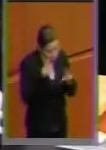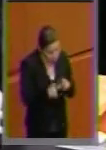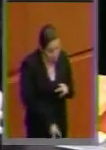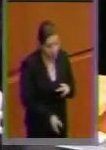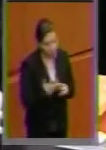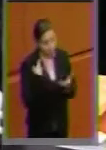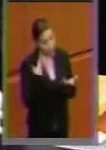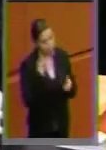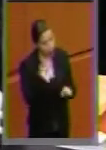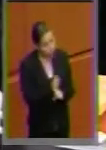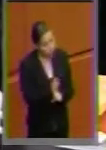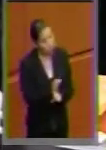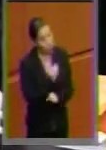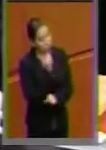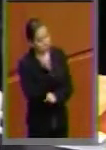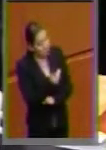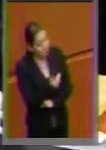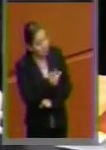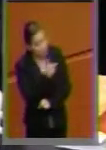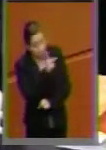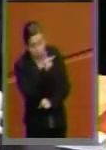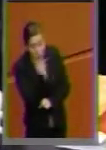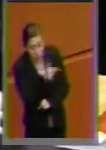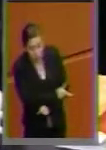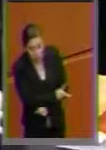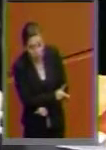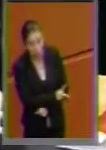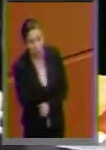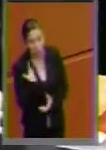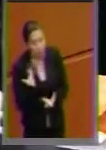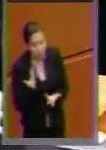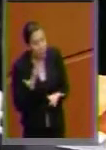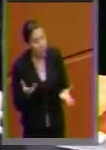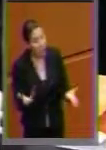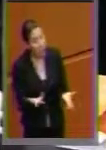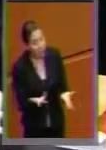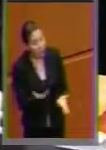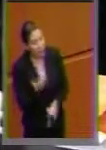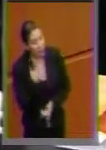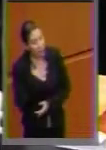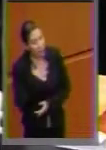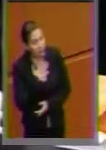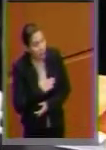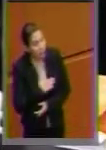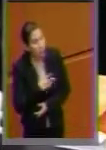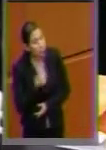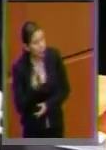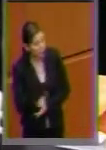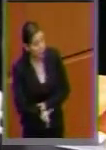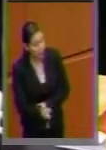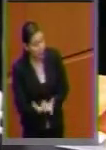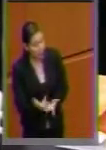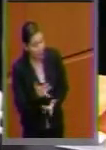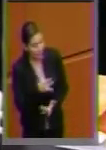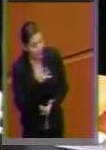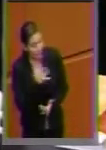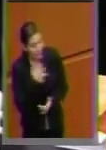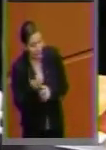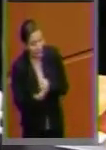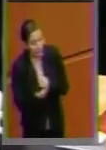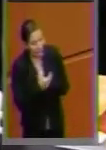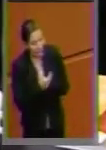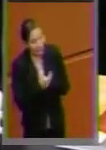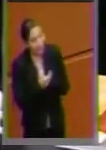procuración y mucho menos impartición de justicia que en verdad le haga justicia